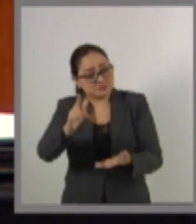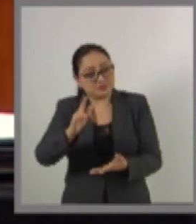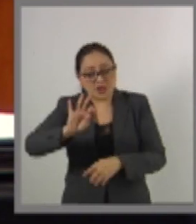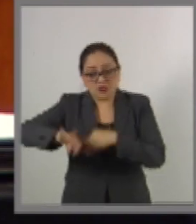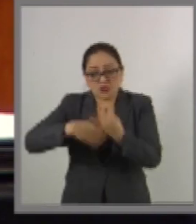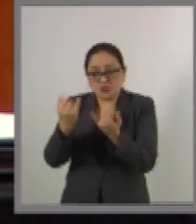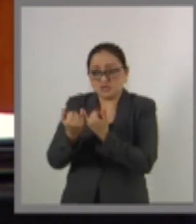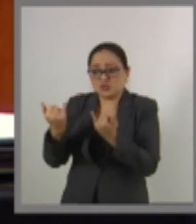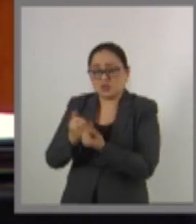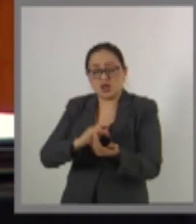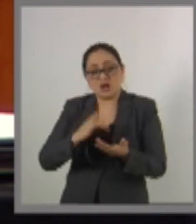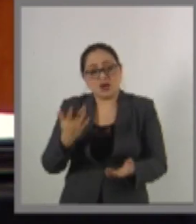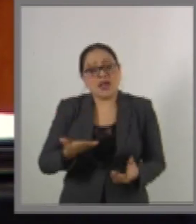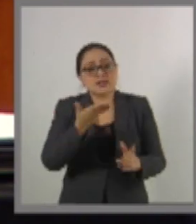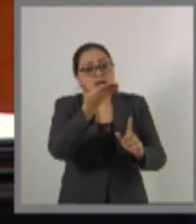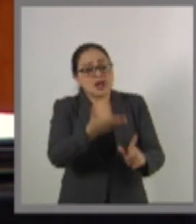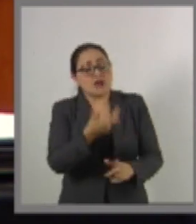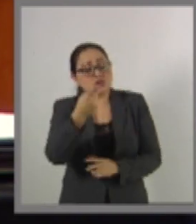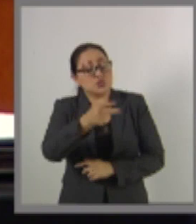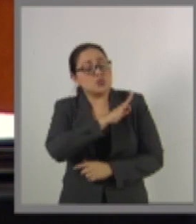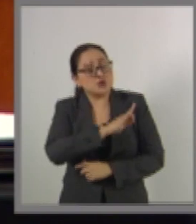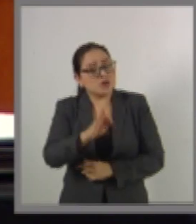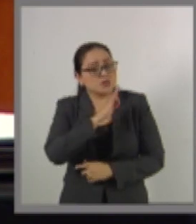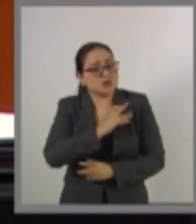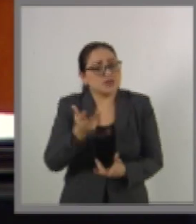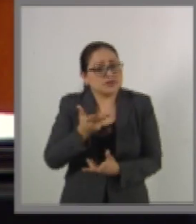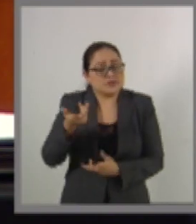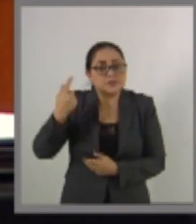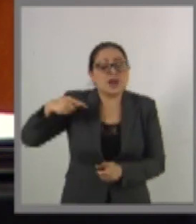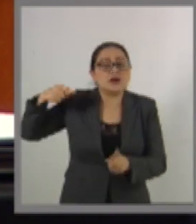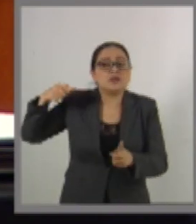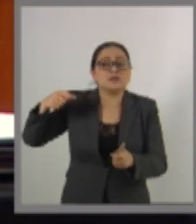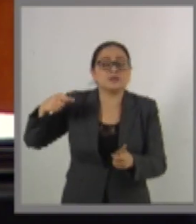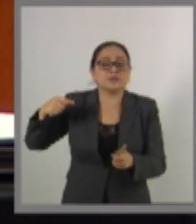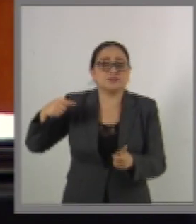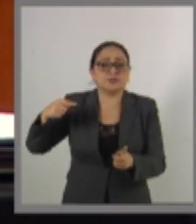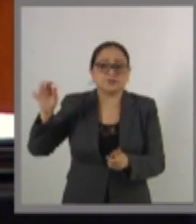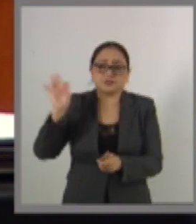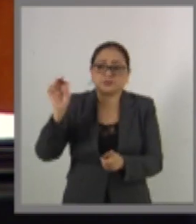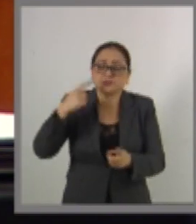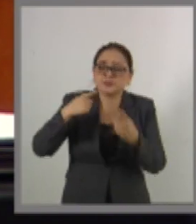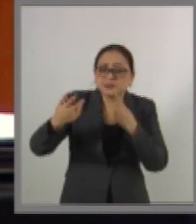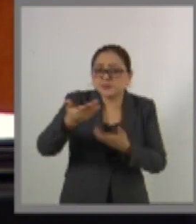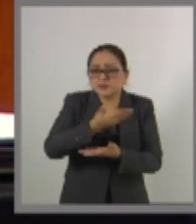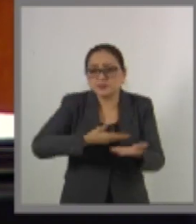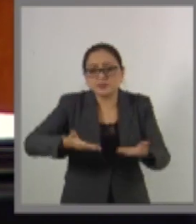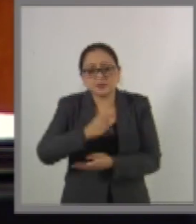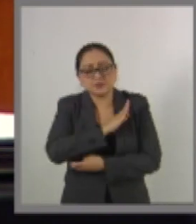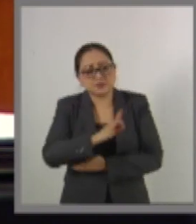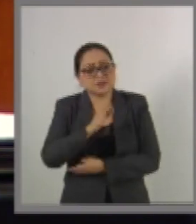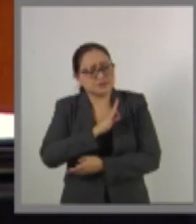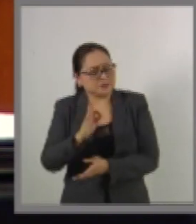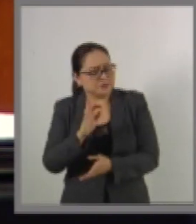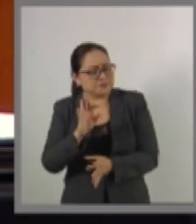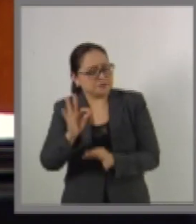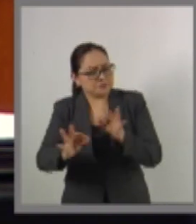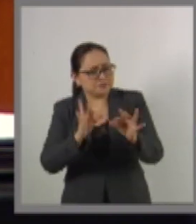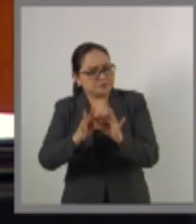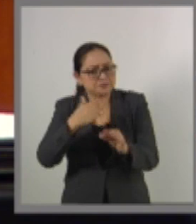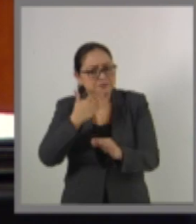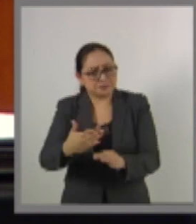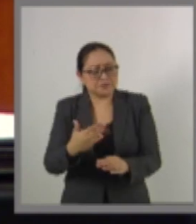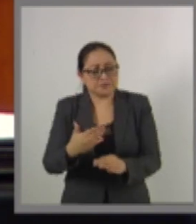negar siempre esa capacidad para buscar que las discusiones llegaran a buen puerto, no obstante que